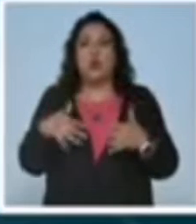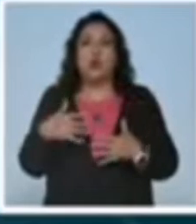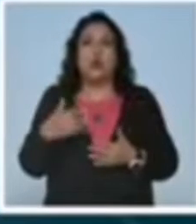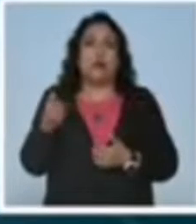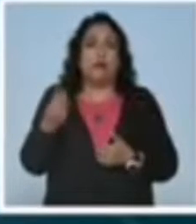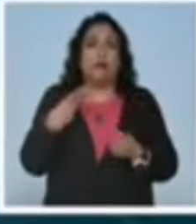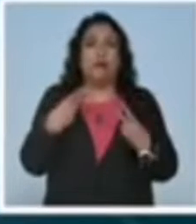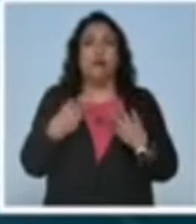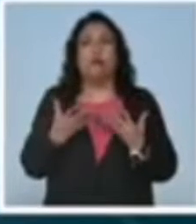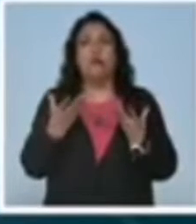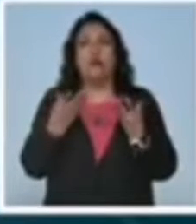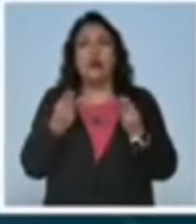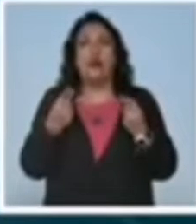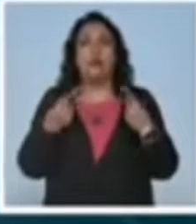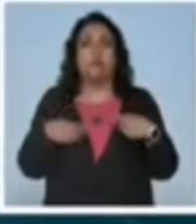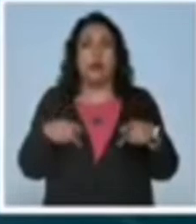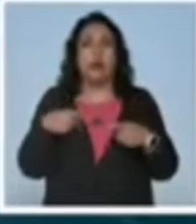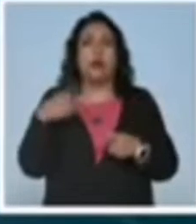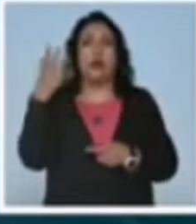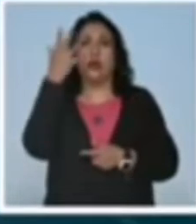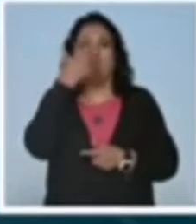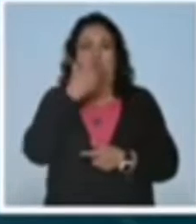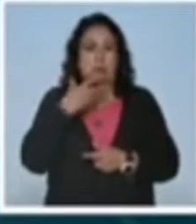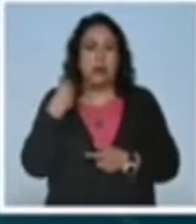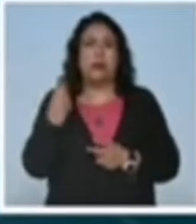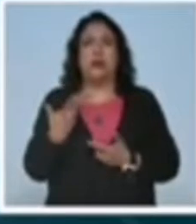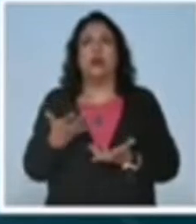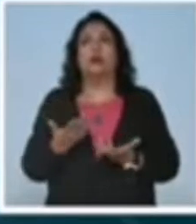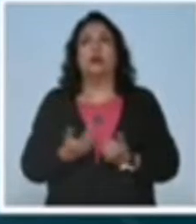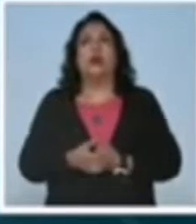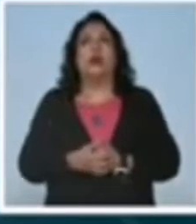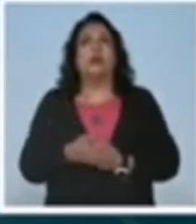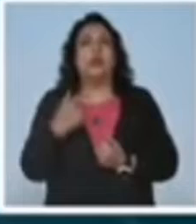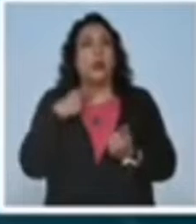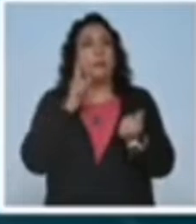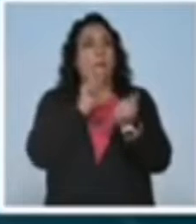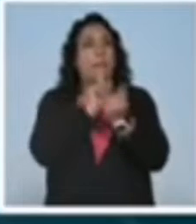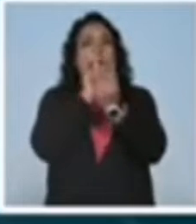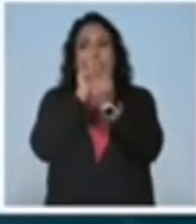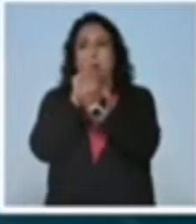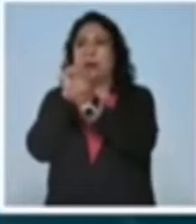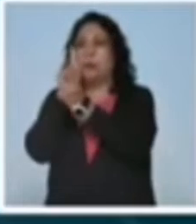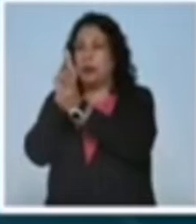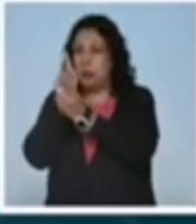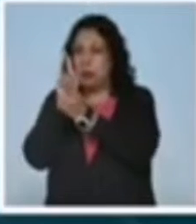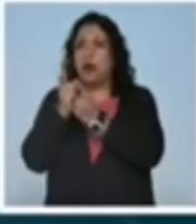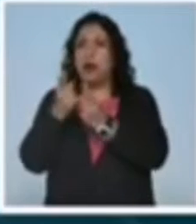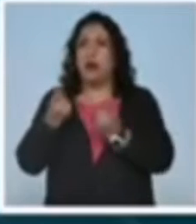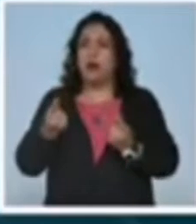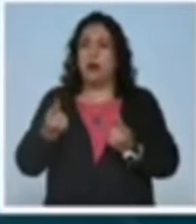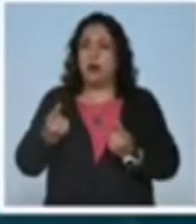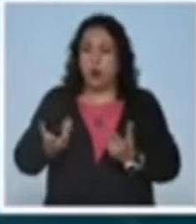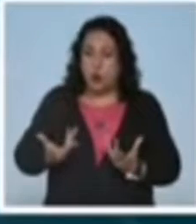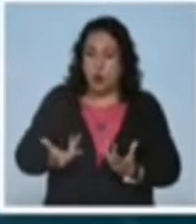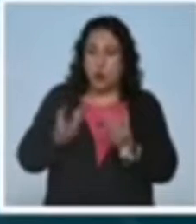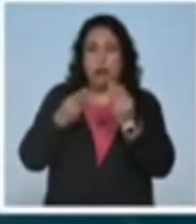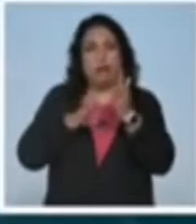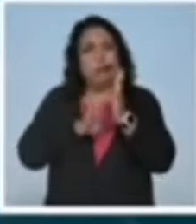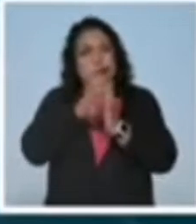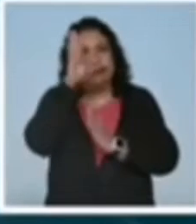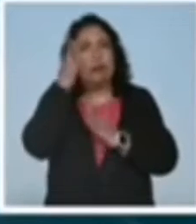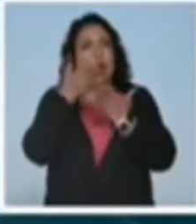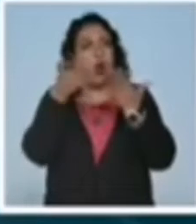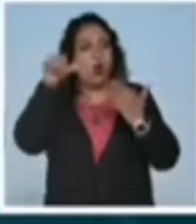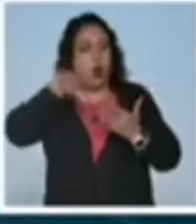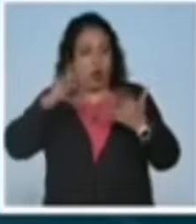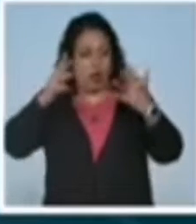montón de gente maravillosa con la que me he topado, con la que he crecido y me han llevado a ser